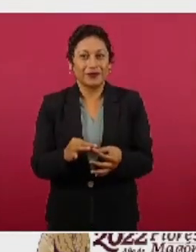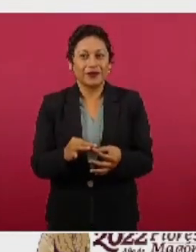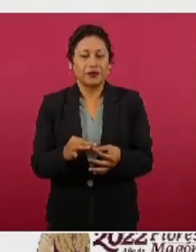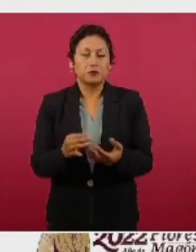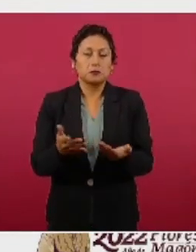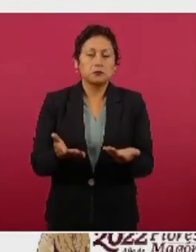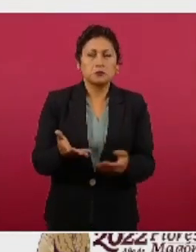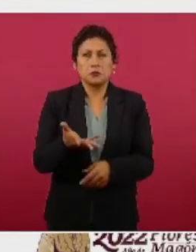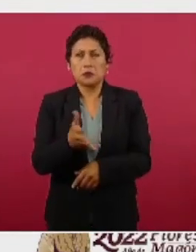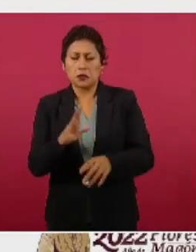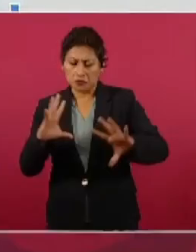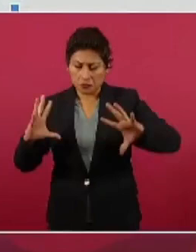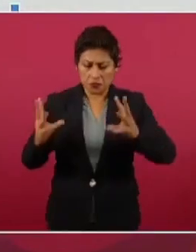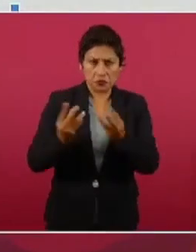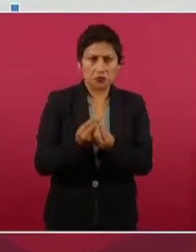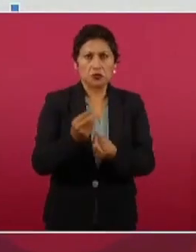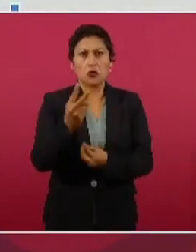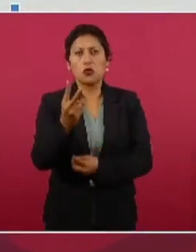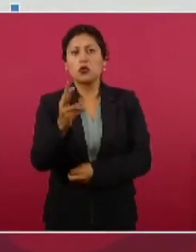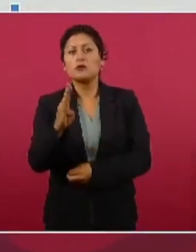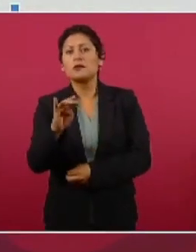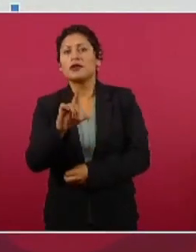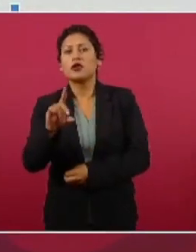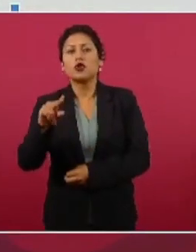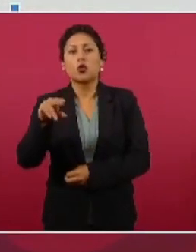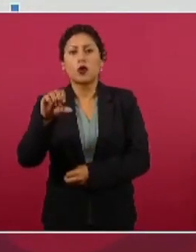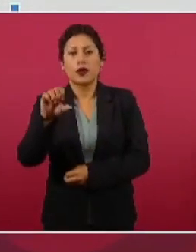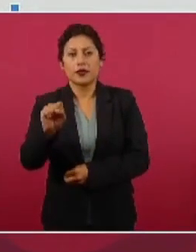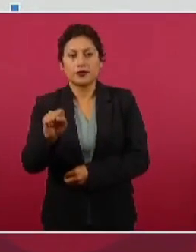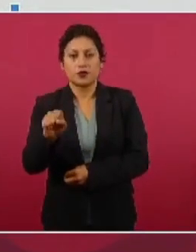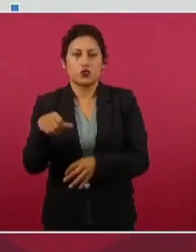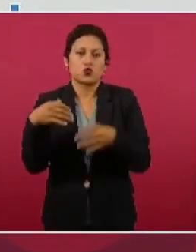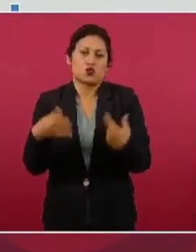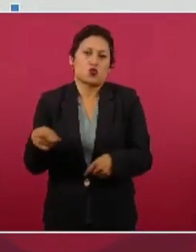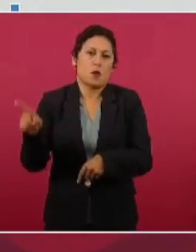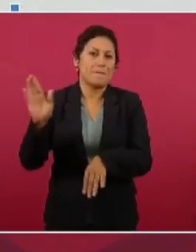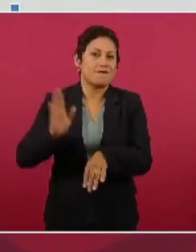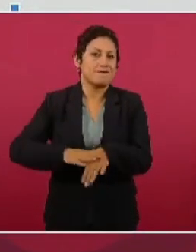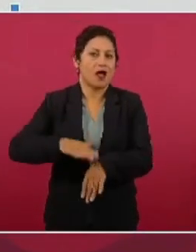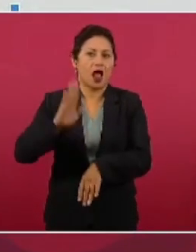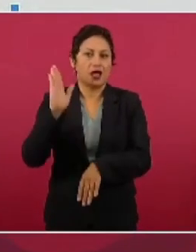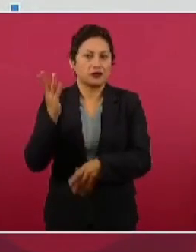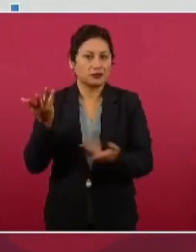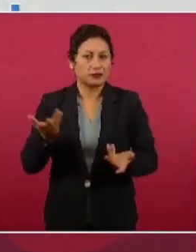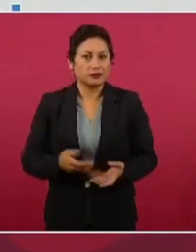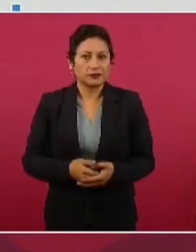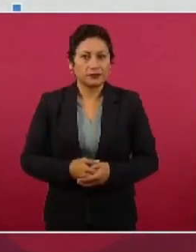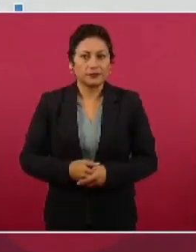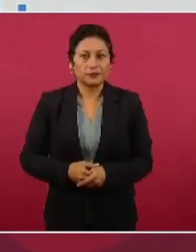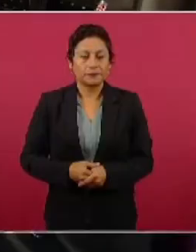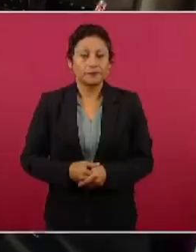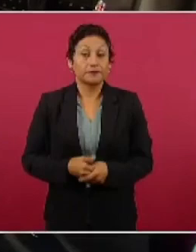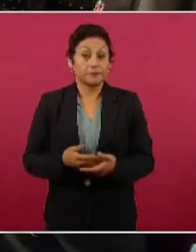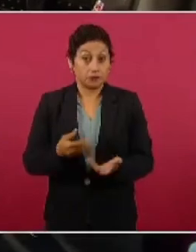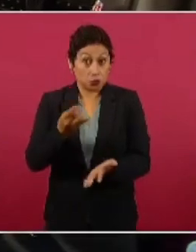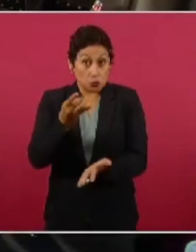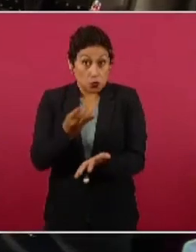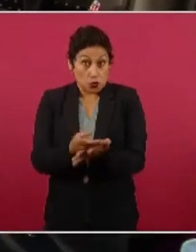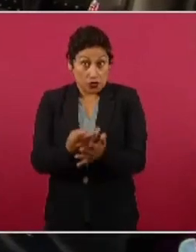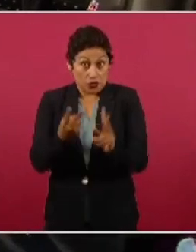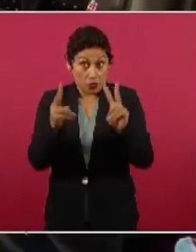como de 2 billones, pues aquí hay, aquí es más del 10, solo en esta